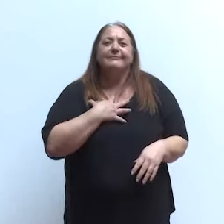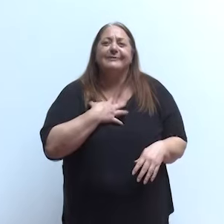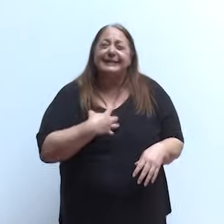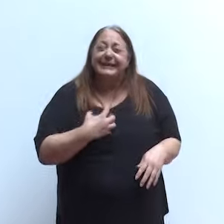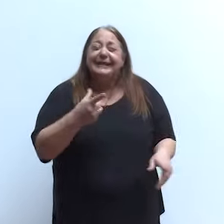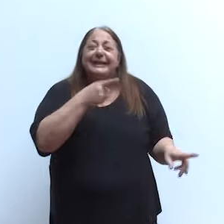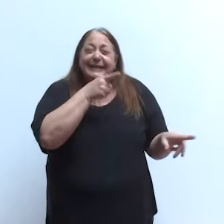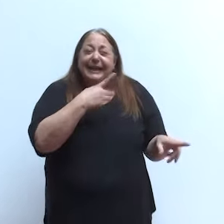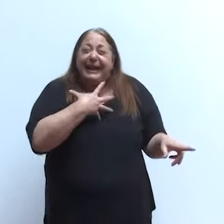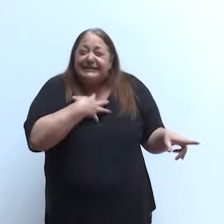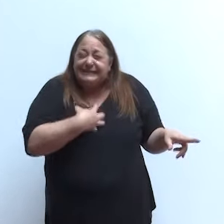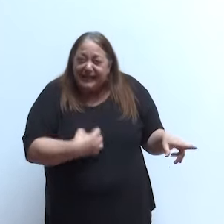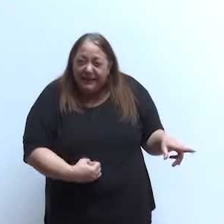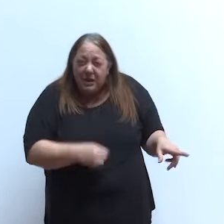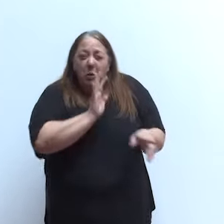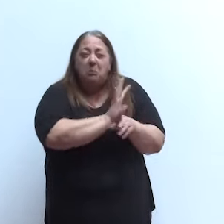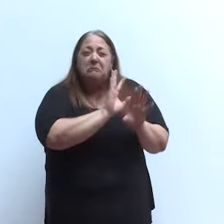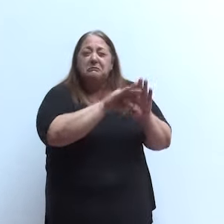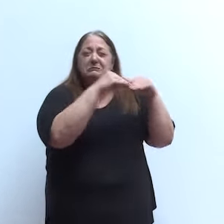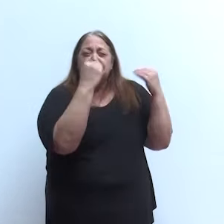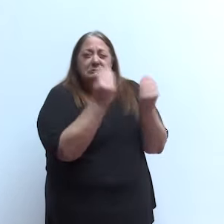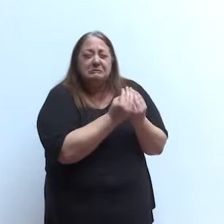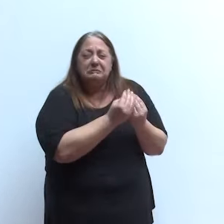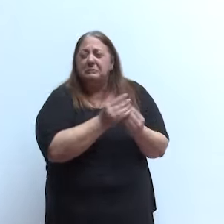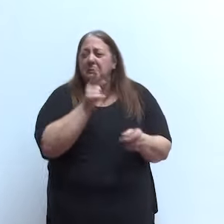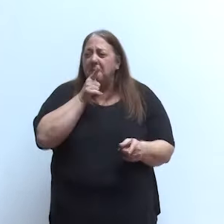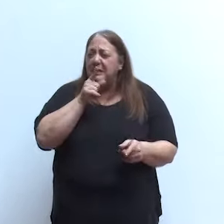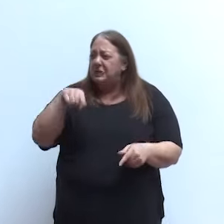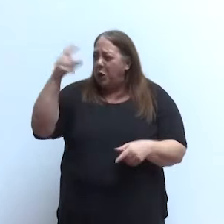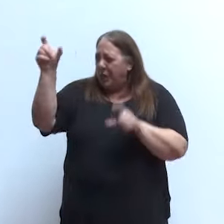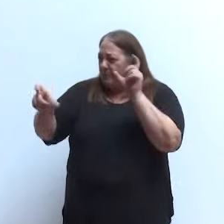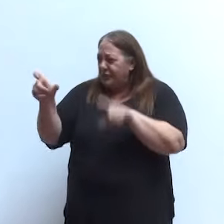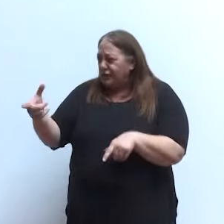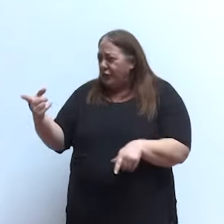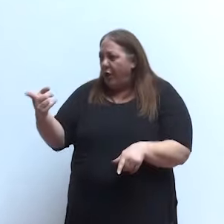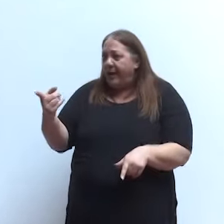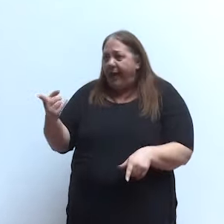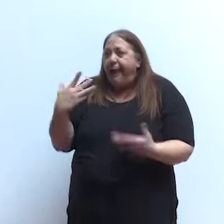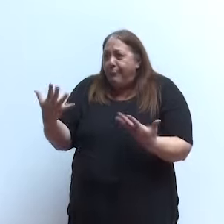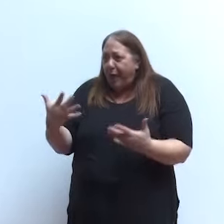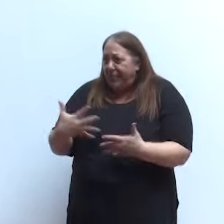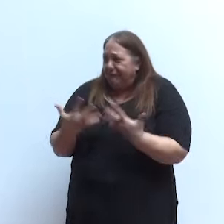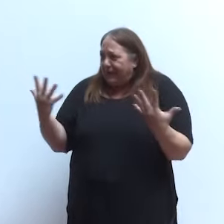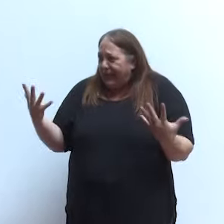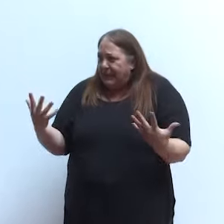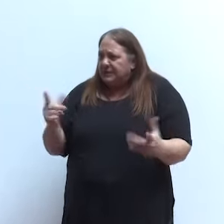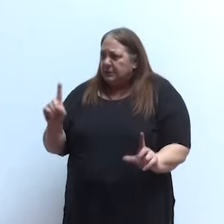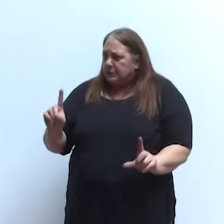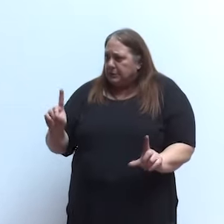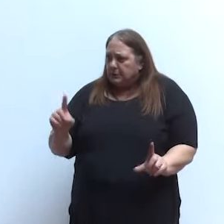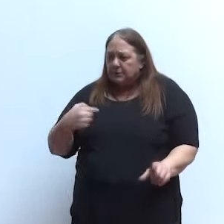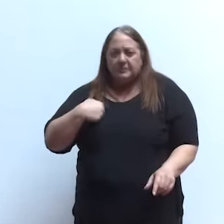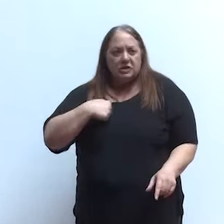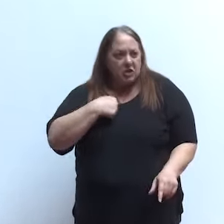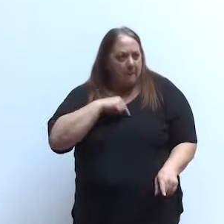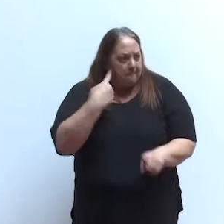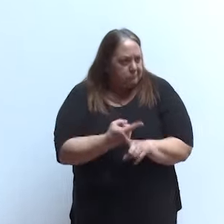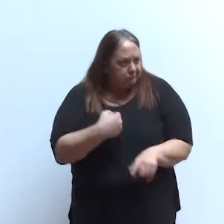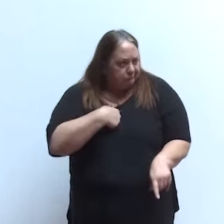de que hay otros que gozan en mi lugar no que si yo no gozo es porque es es por tu culpa no